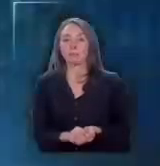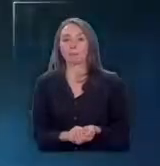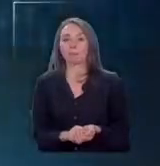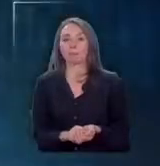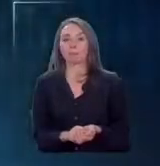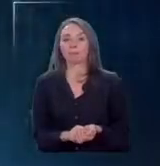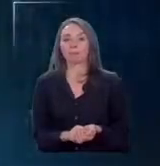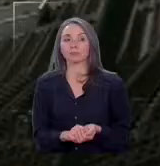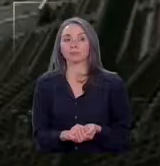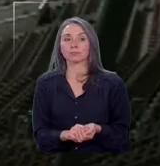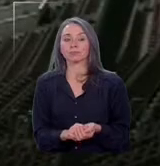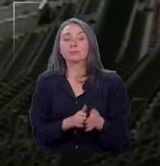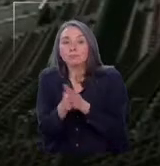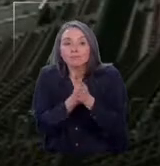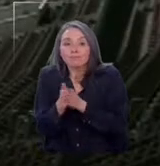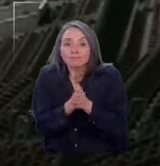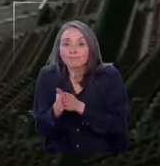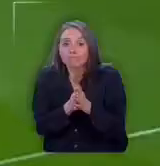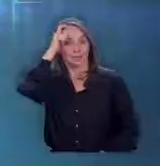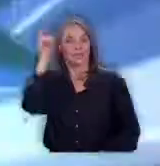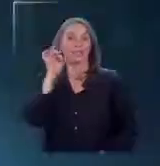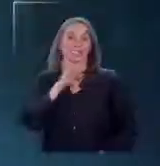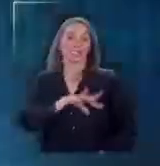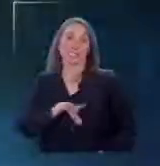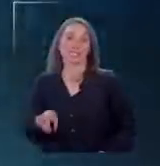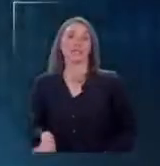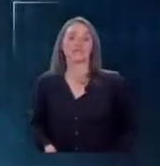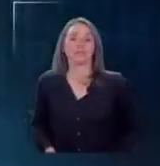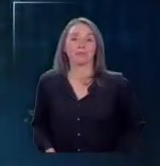temporada expectantes entonces